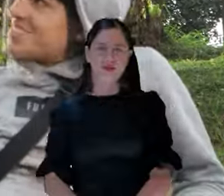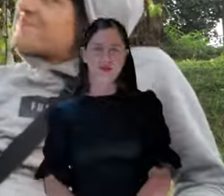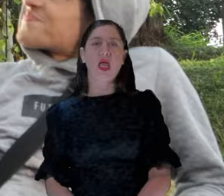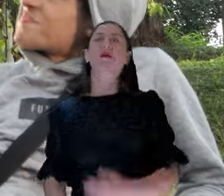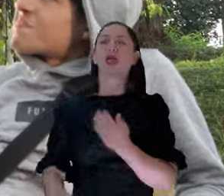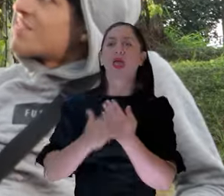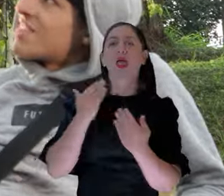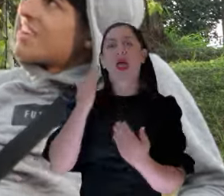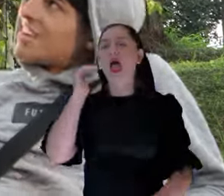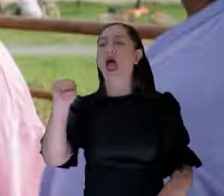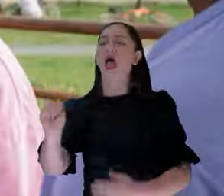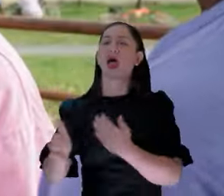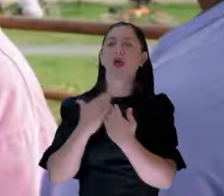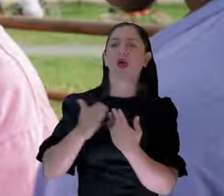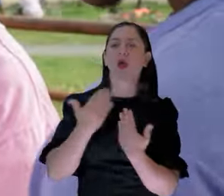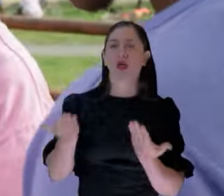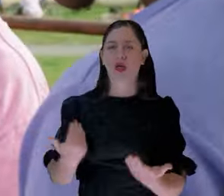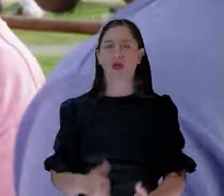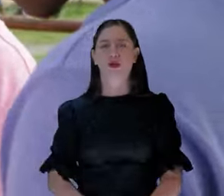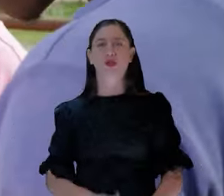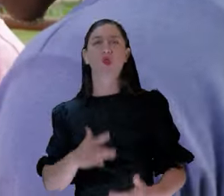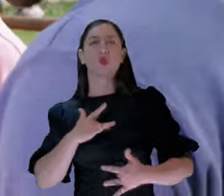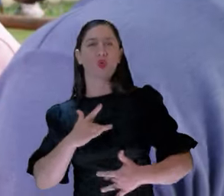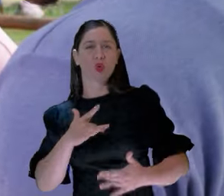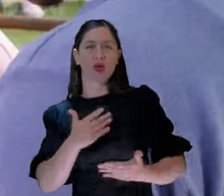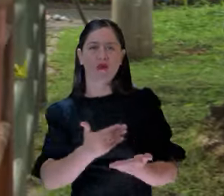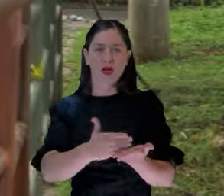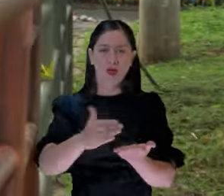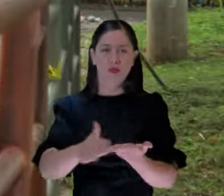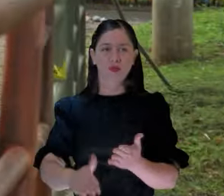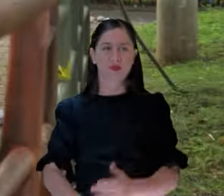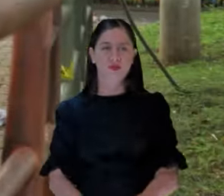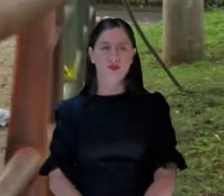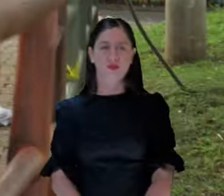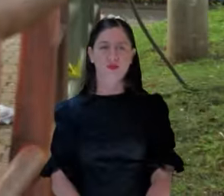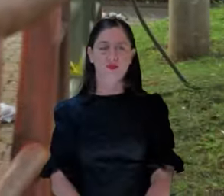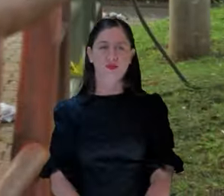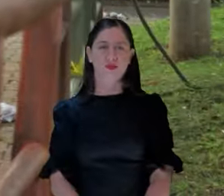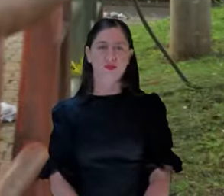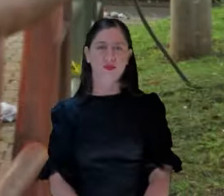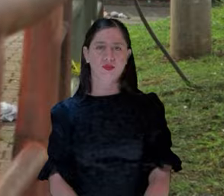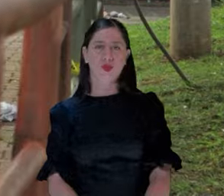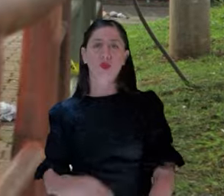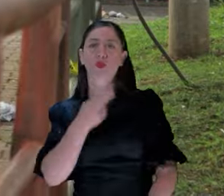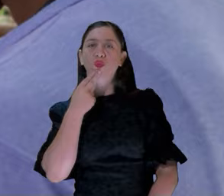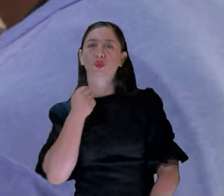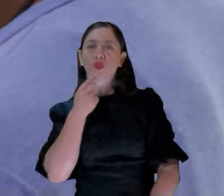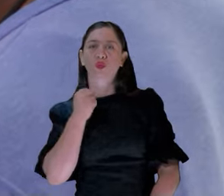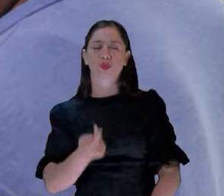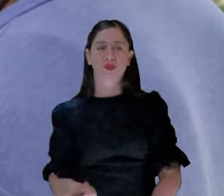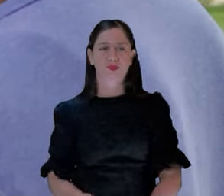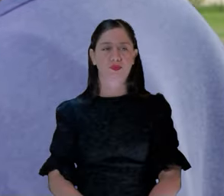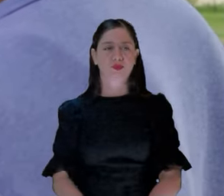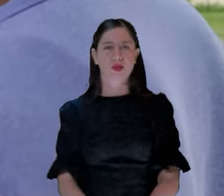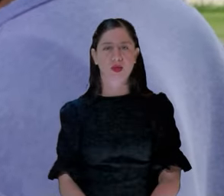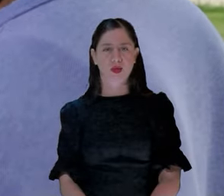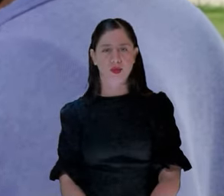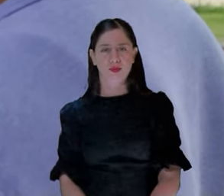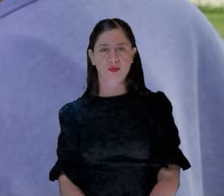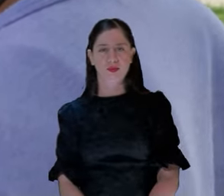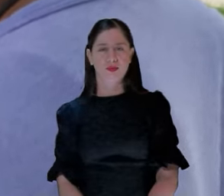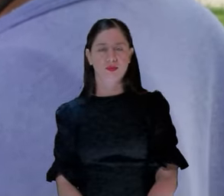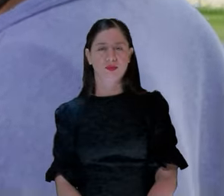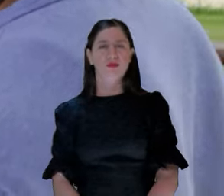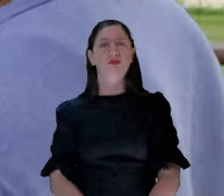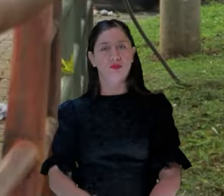¡Caleza! Andrea, cásate algo, pues. Chacho, no. Colaboren, pues. A ver, hágale, pues. Metas, pues. A